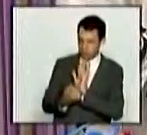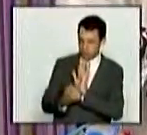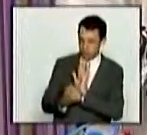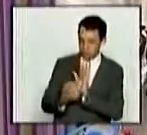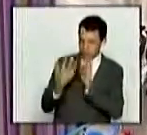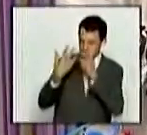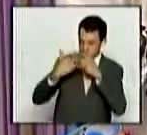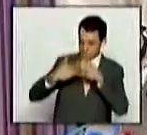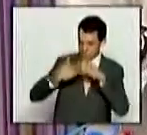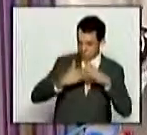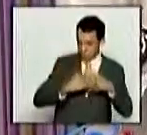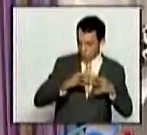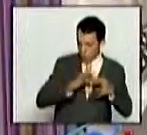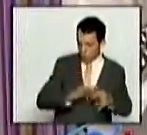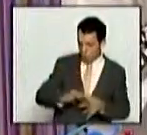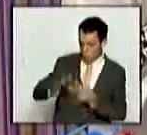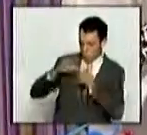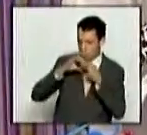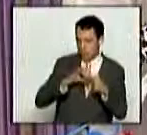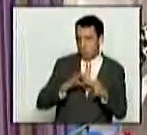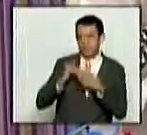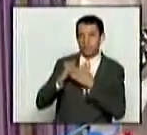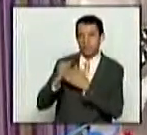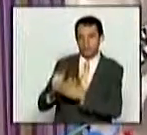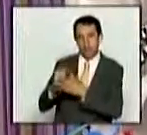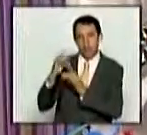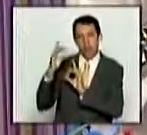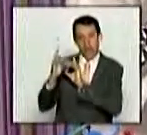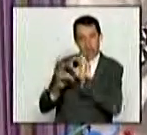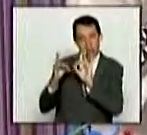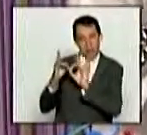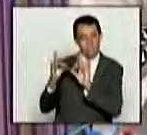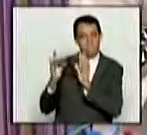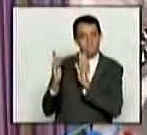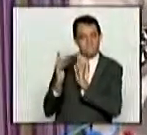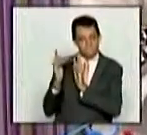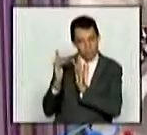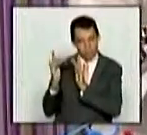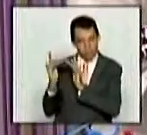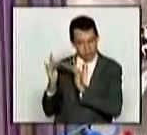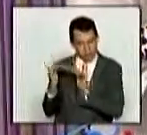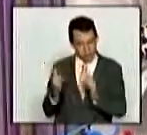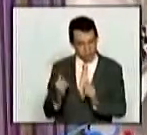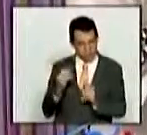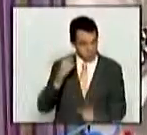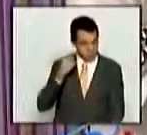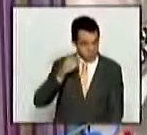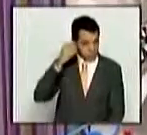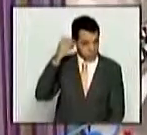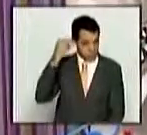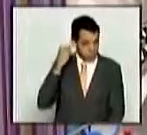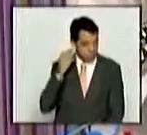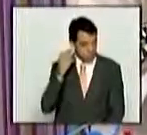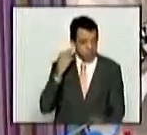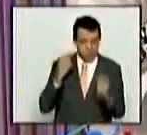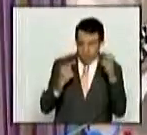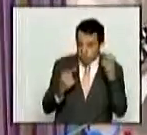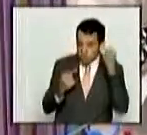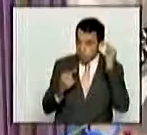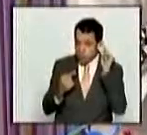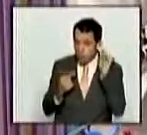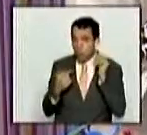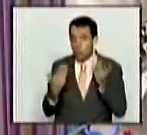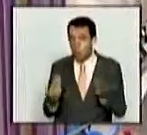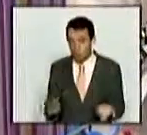holística. Entonces, hemos trabajado, o vamos a trabajar ahorita en la oreja derecha de José, porque él es un